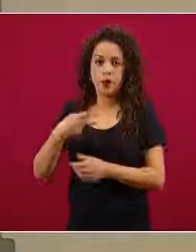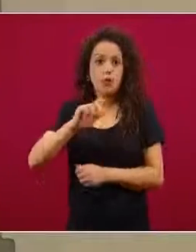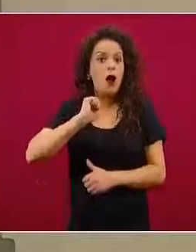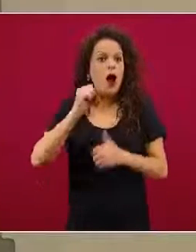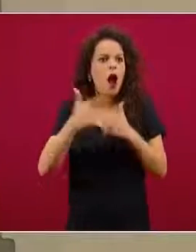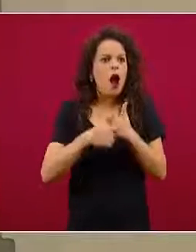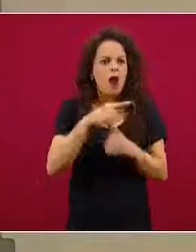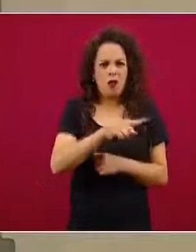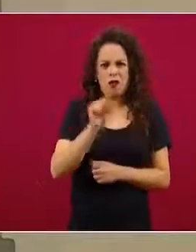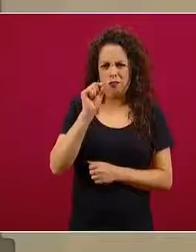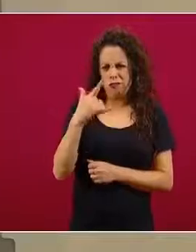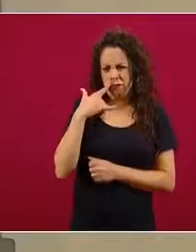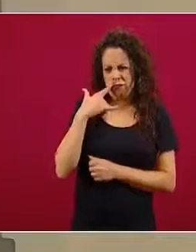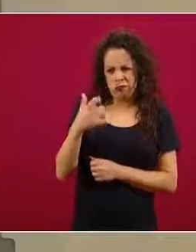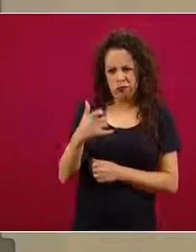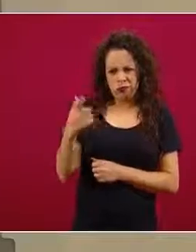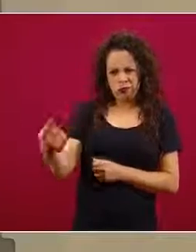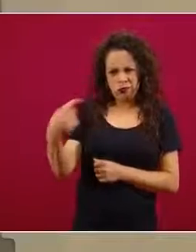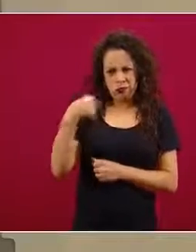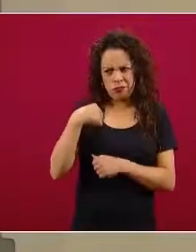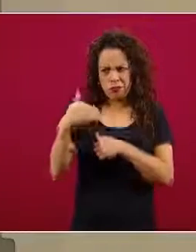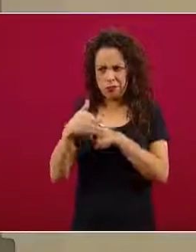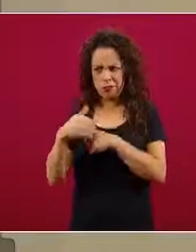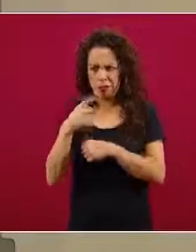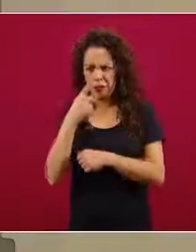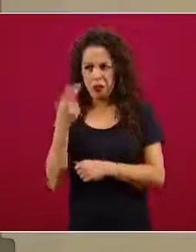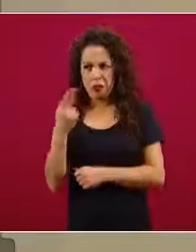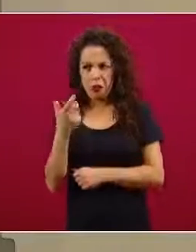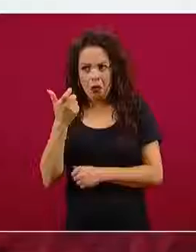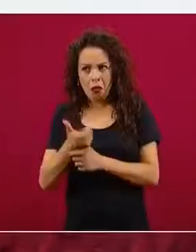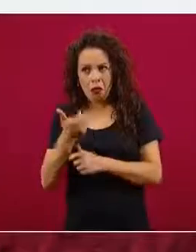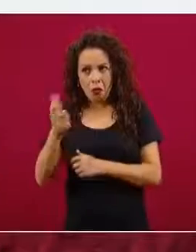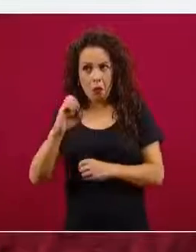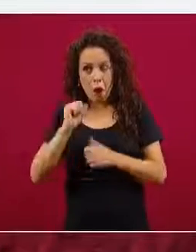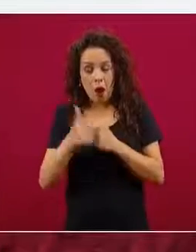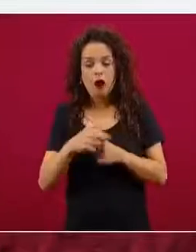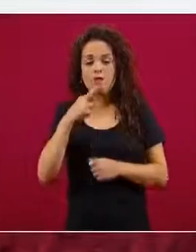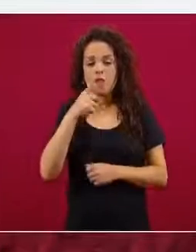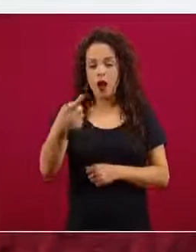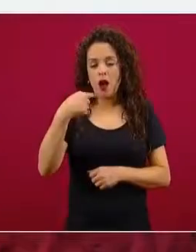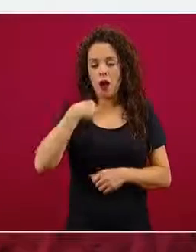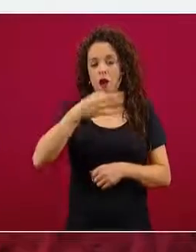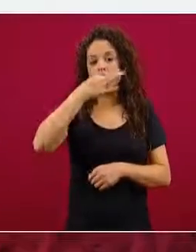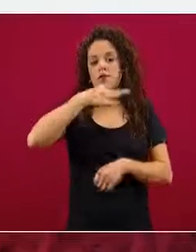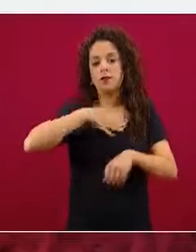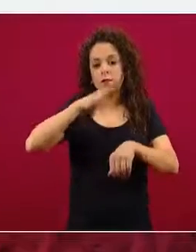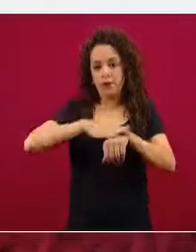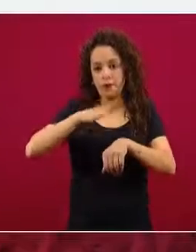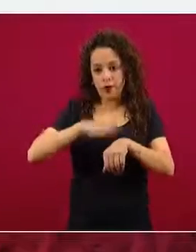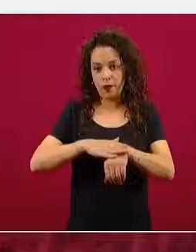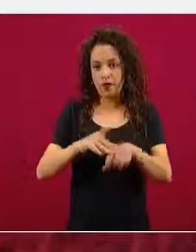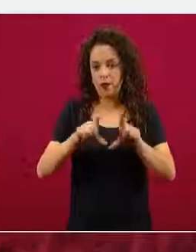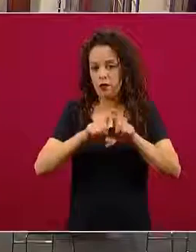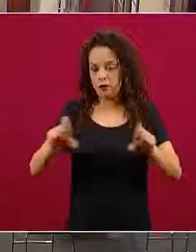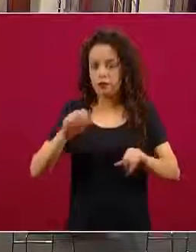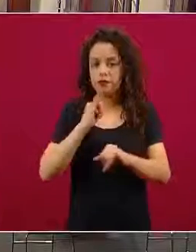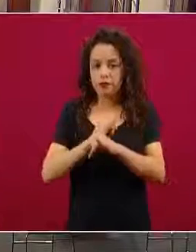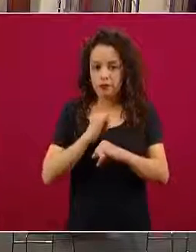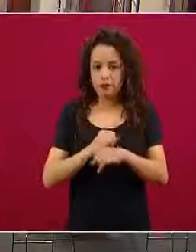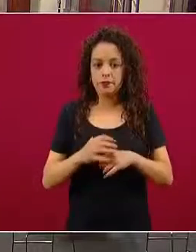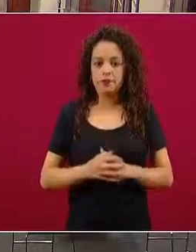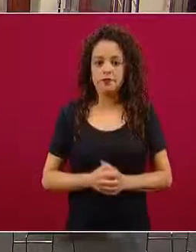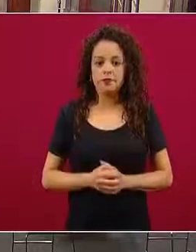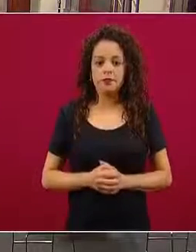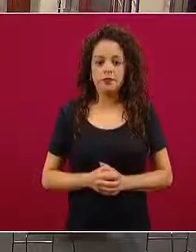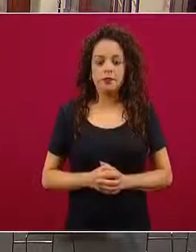inmediato que se comuniquen con nosotros a la página o a información.tandas. Y creo que es todo, a